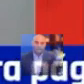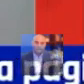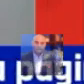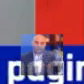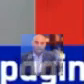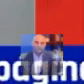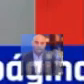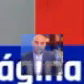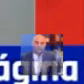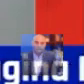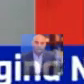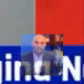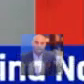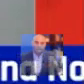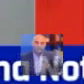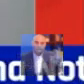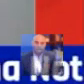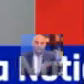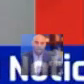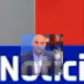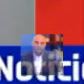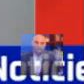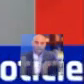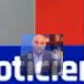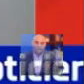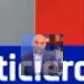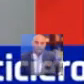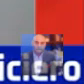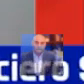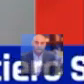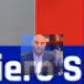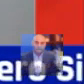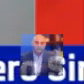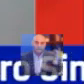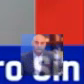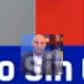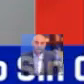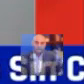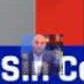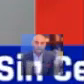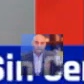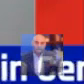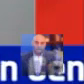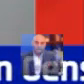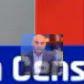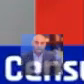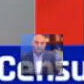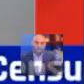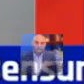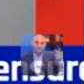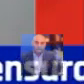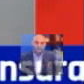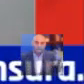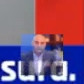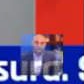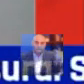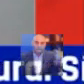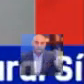de Educación Pública. Y bueno, pues va a haber varias representaciones también en el